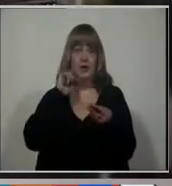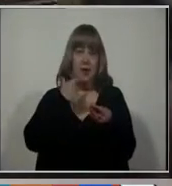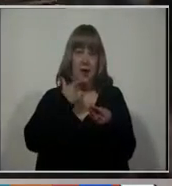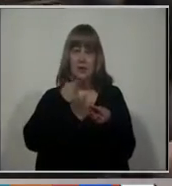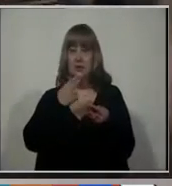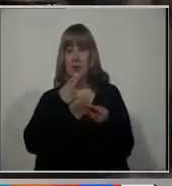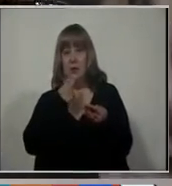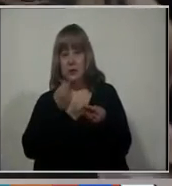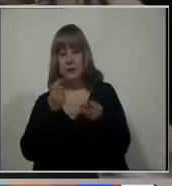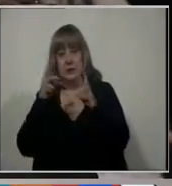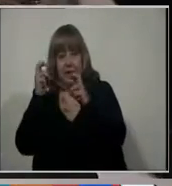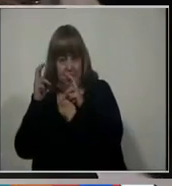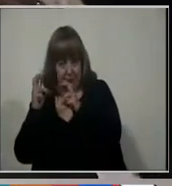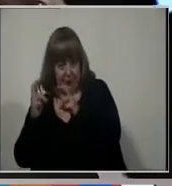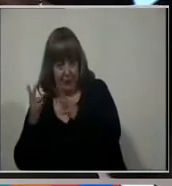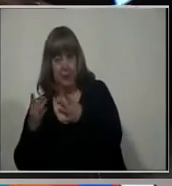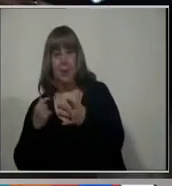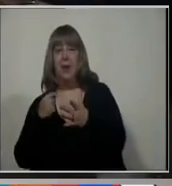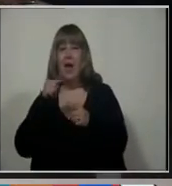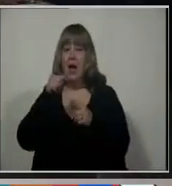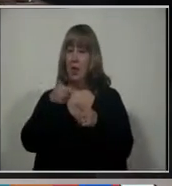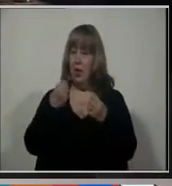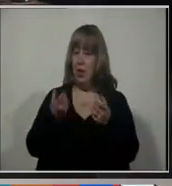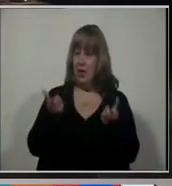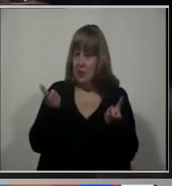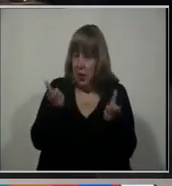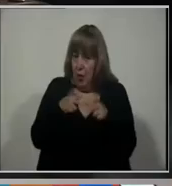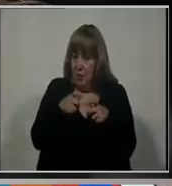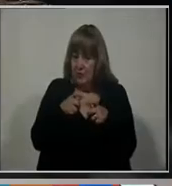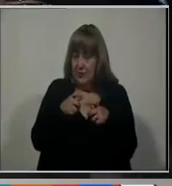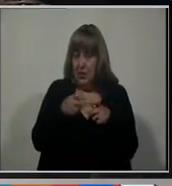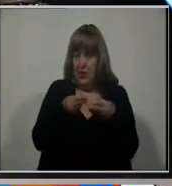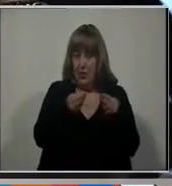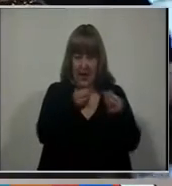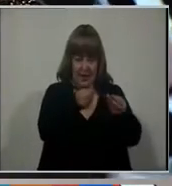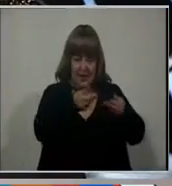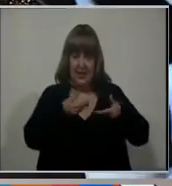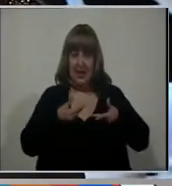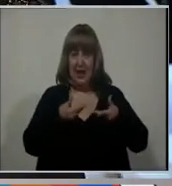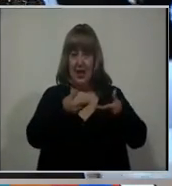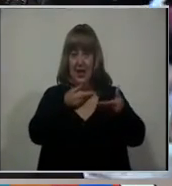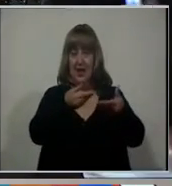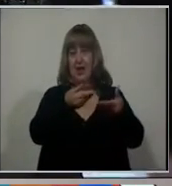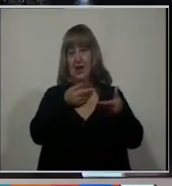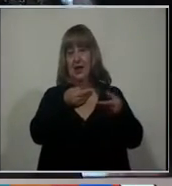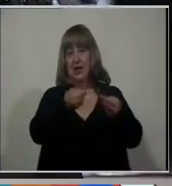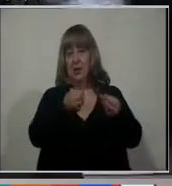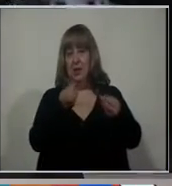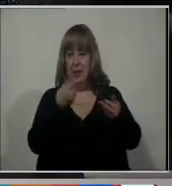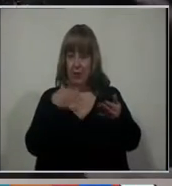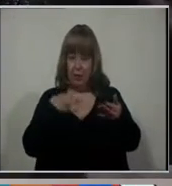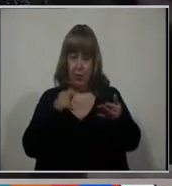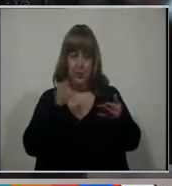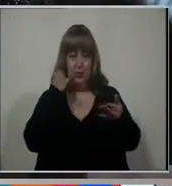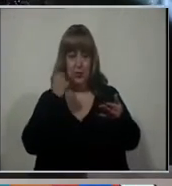sí. En esta ocasión con un dictamen favorable de la Comisión de Hacienda y Presupuesto de la Cámara Baja, que no habían logrado